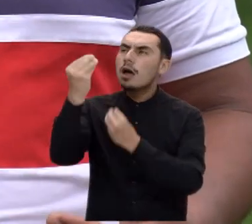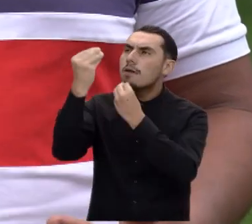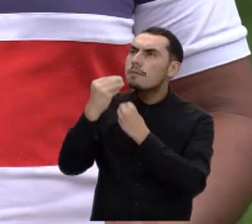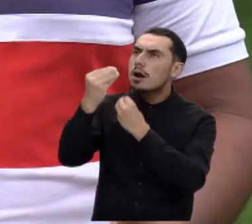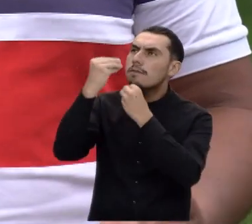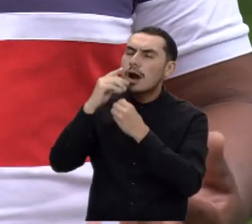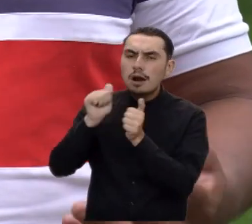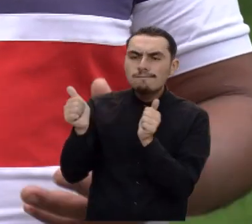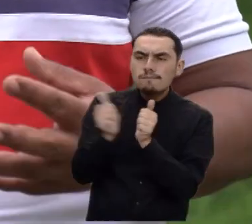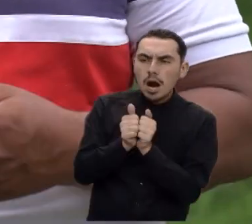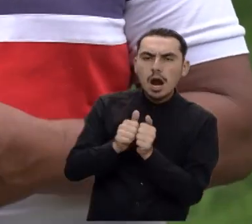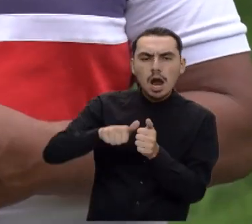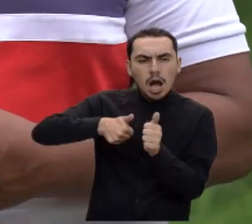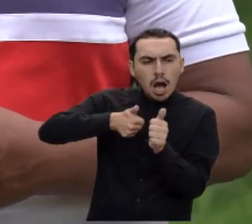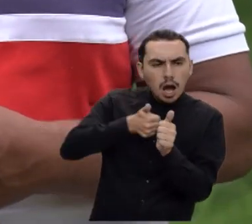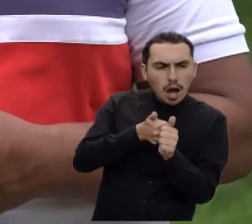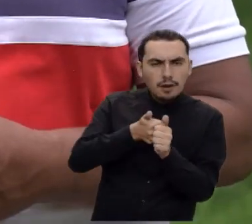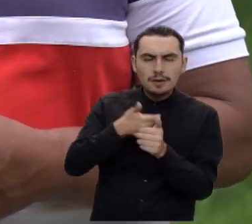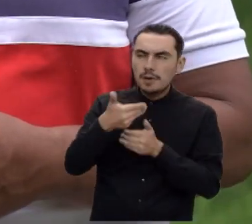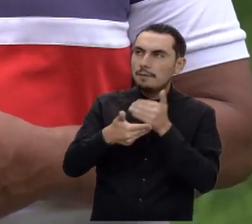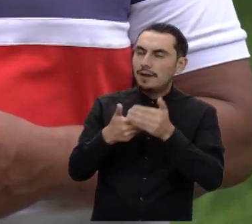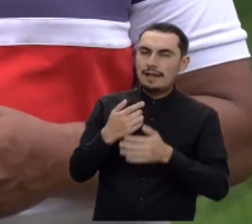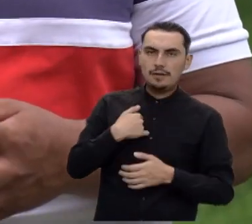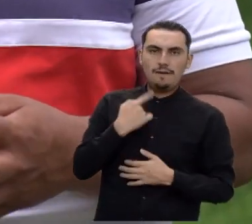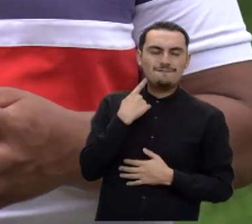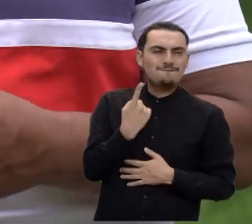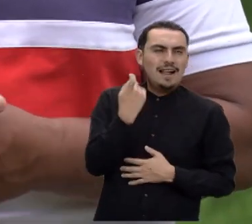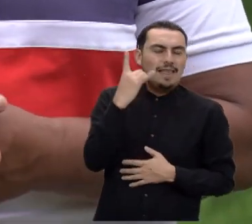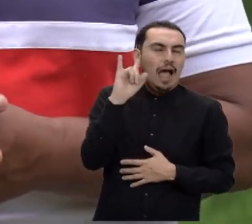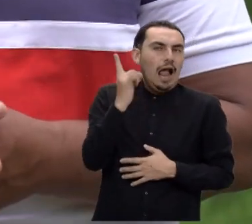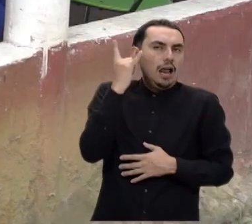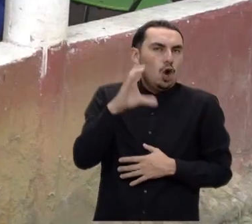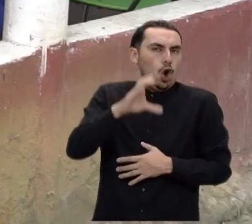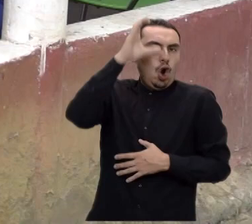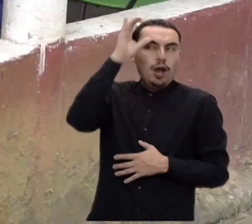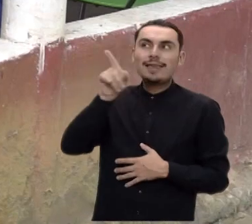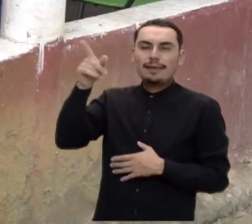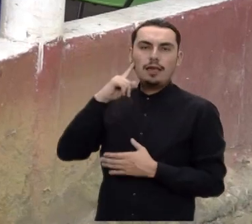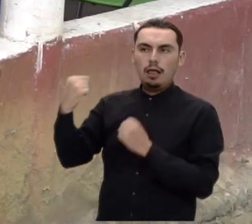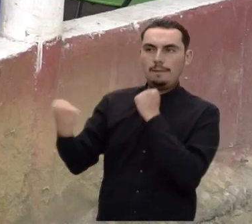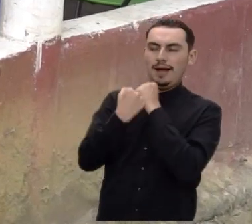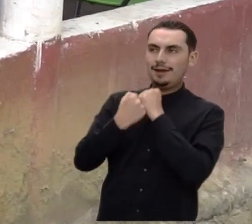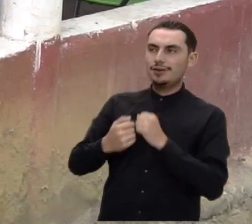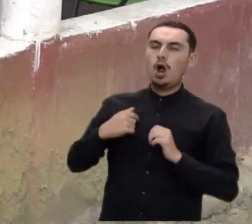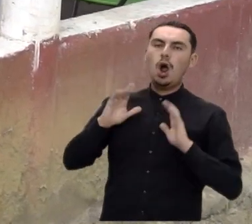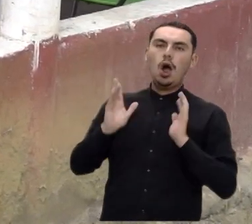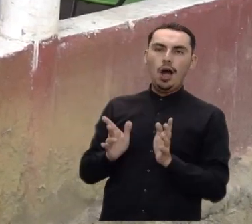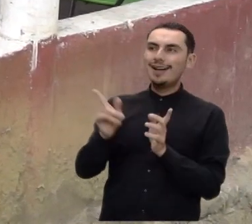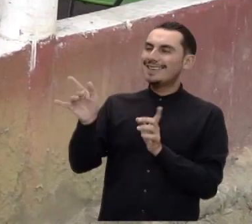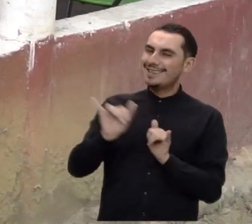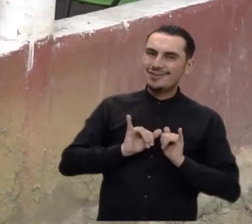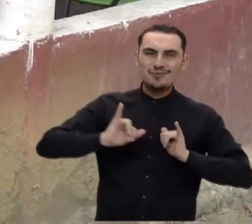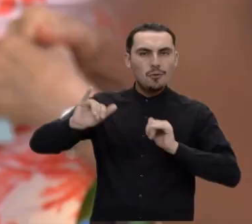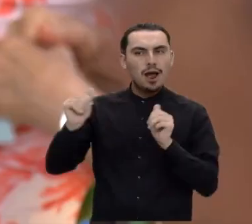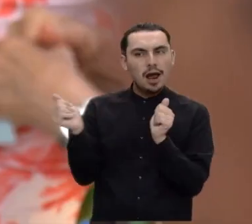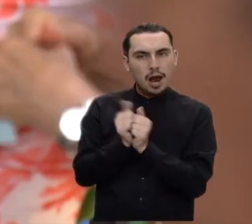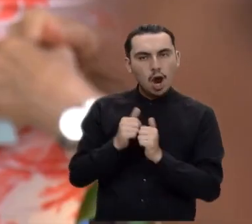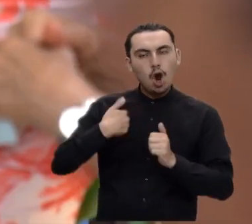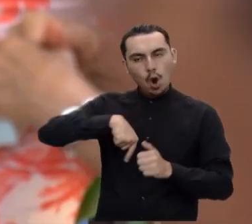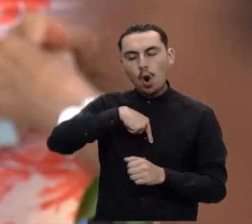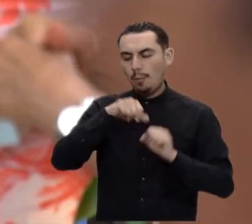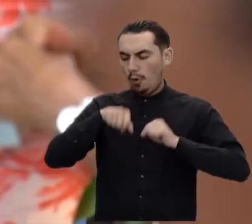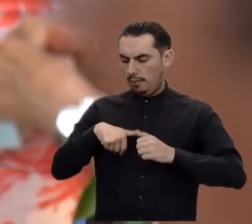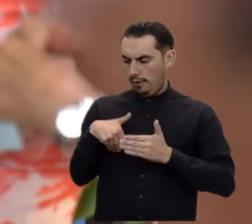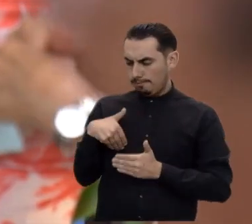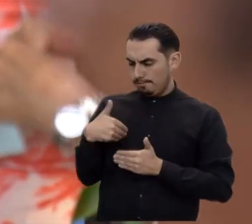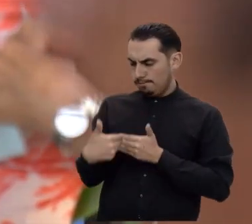asesorando y nos va complementando cosas que de pronto no sabemos, y ellos están a la par con nosotros para que así mismo nos